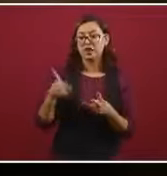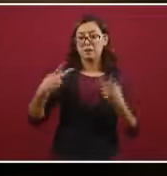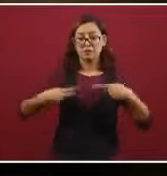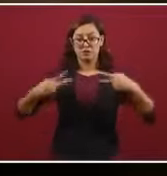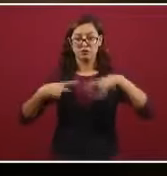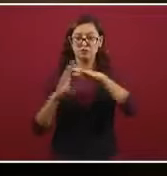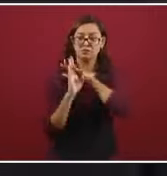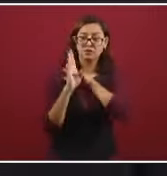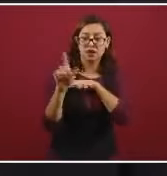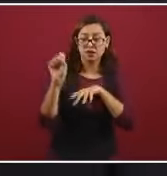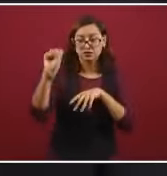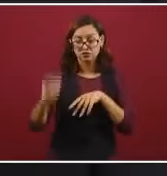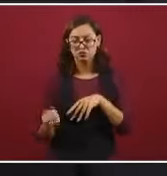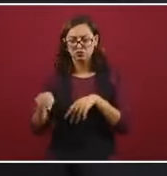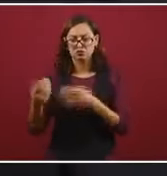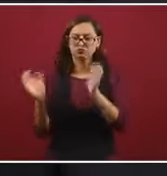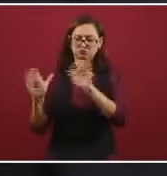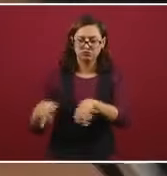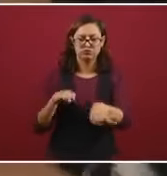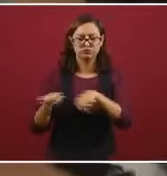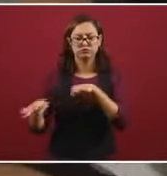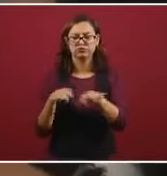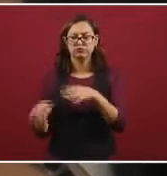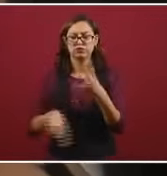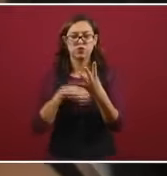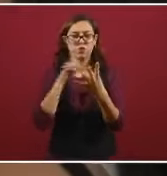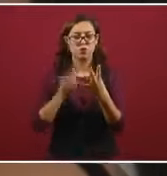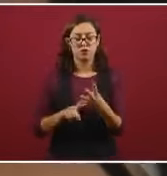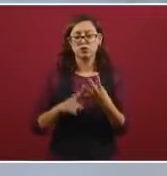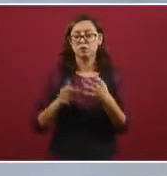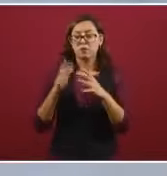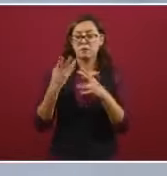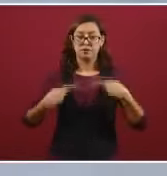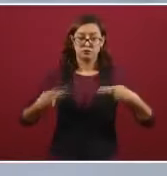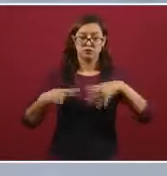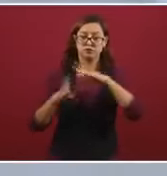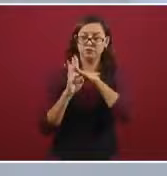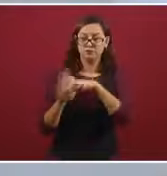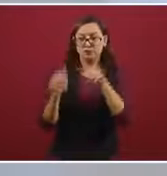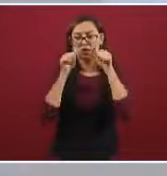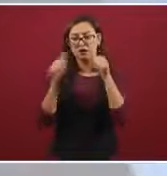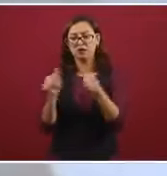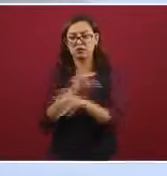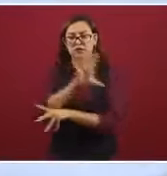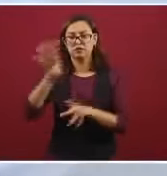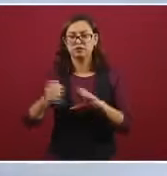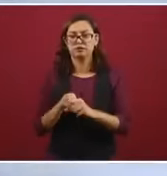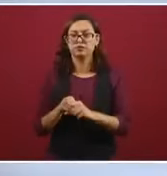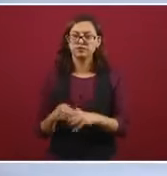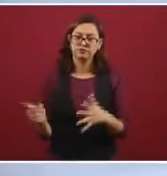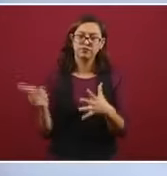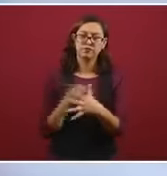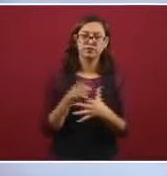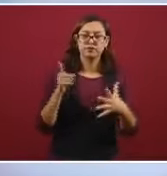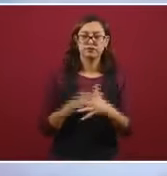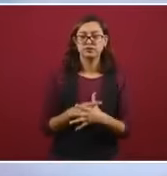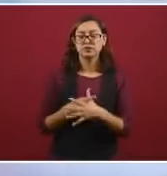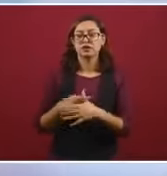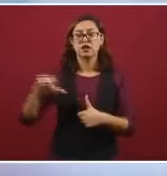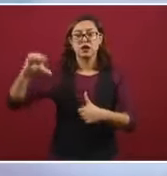México. 4. Atención integral para migrantes. 5. Relación con los gobiernos de Centroamérica y el